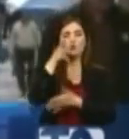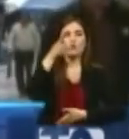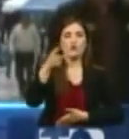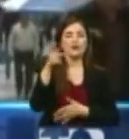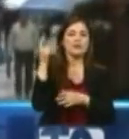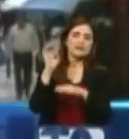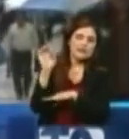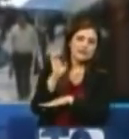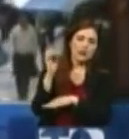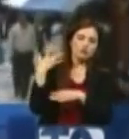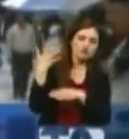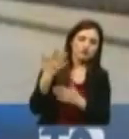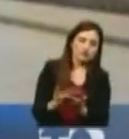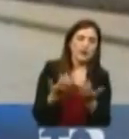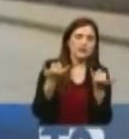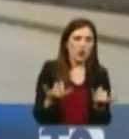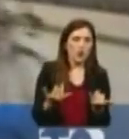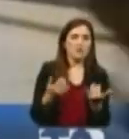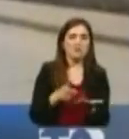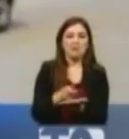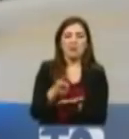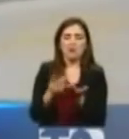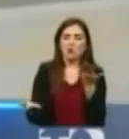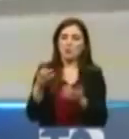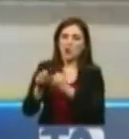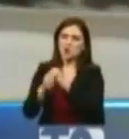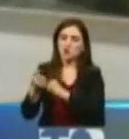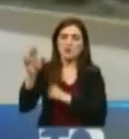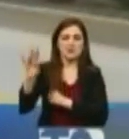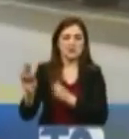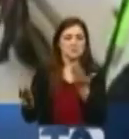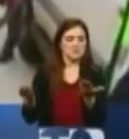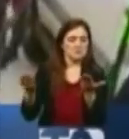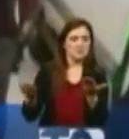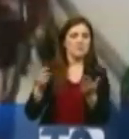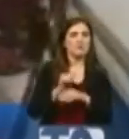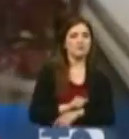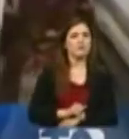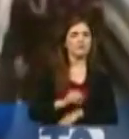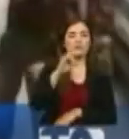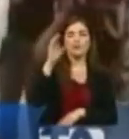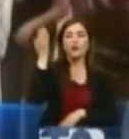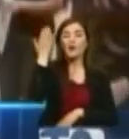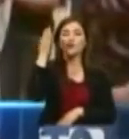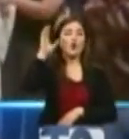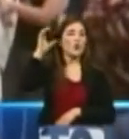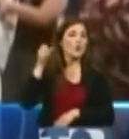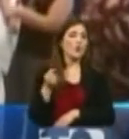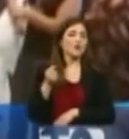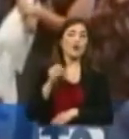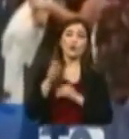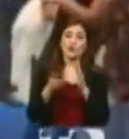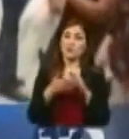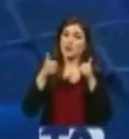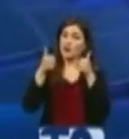enero a la fecha con los que hicieron en el mismo lapso del año pasado, podemos determinar, por ejemplo, que Marcelo Cabrera, alcalde de Cuenca, quien aspiraría